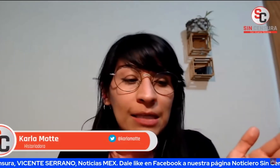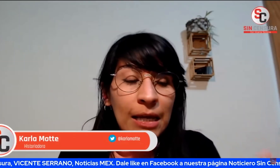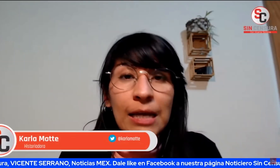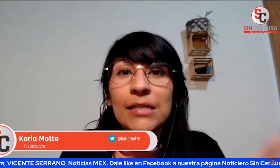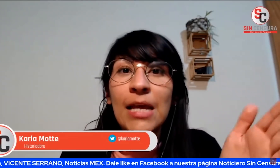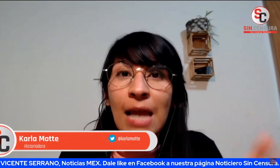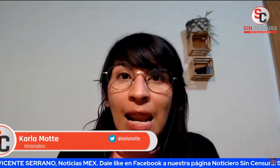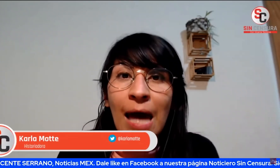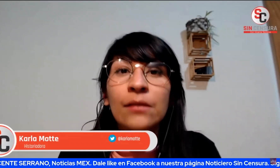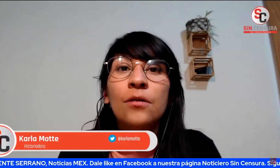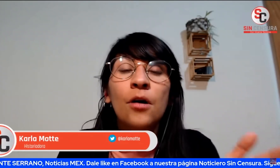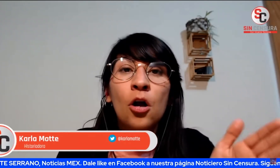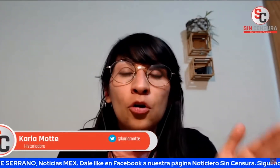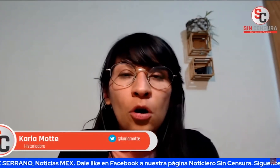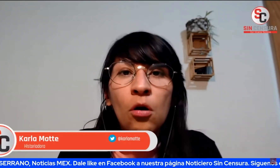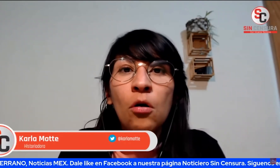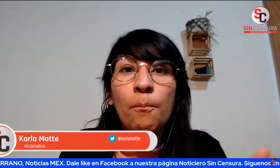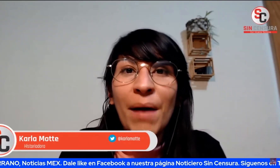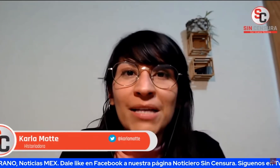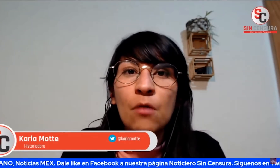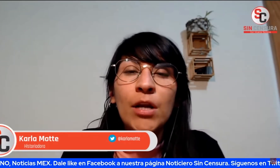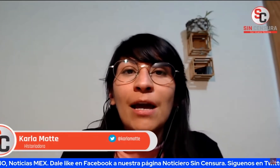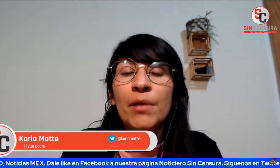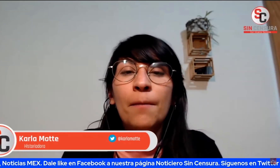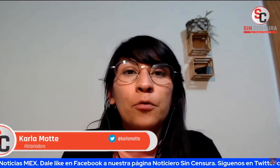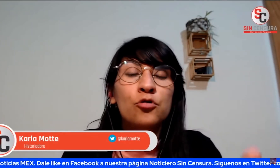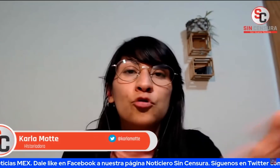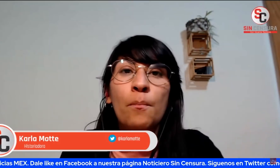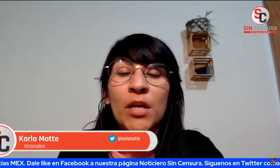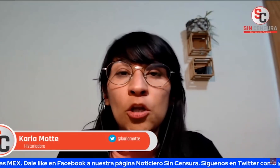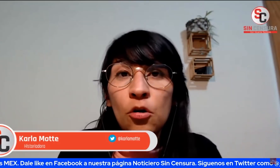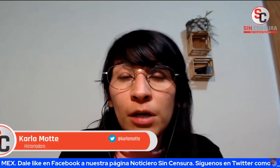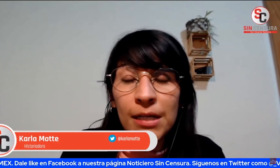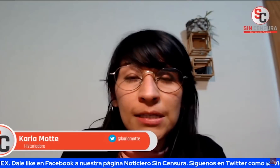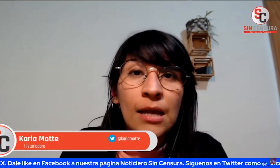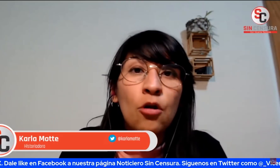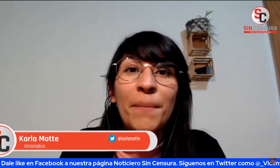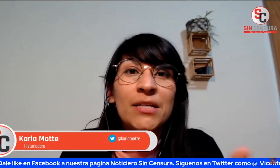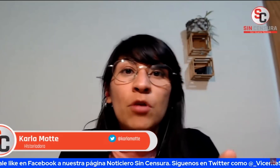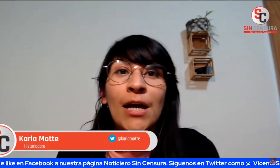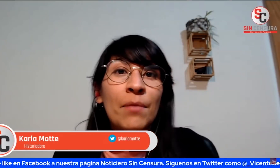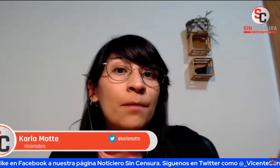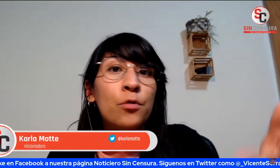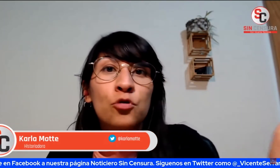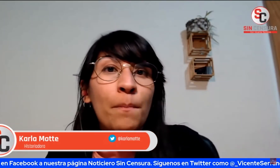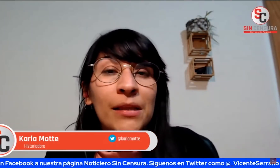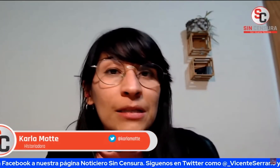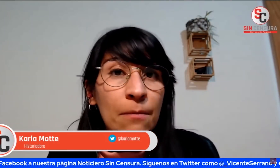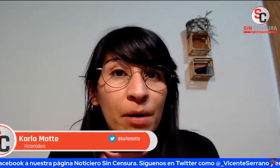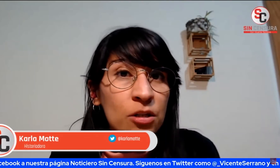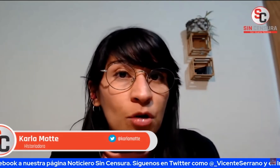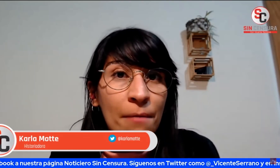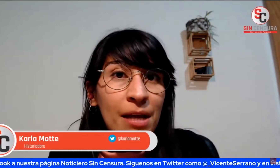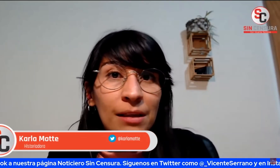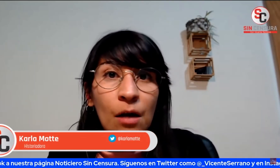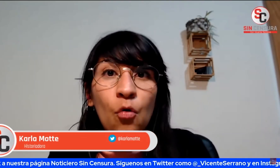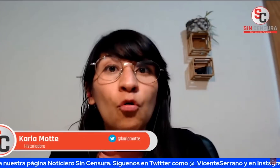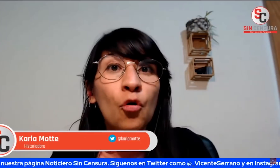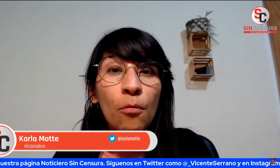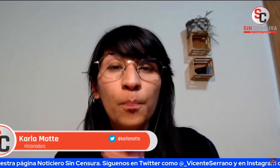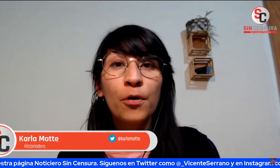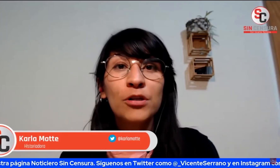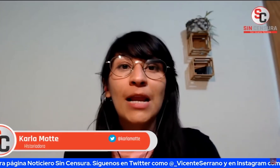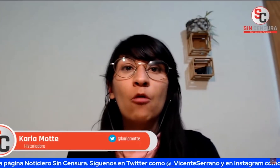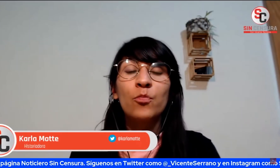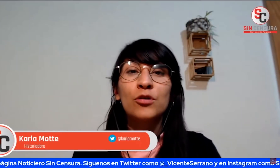tenemos que seguir señalando. No pasa únicamente por sus opiniones, no pasa únicamente por su participación abierta